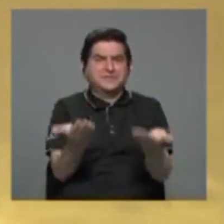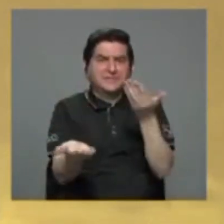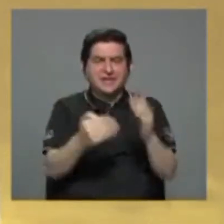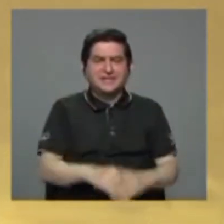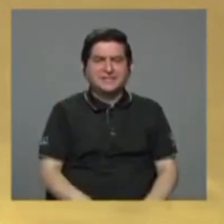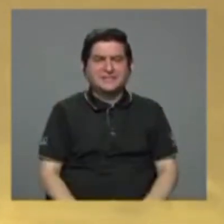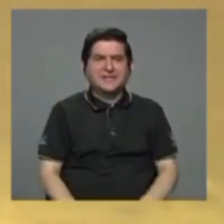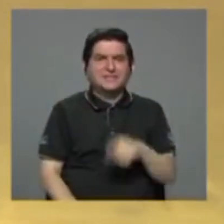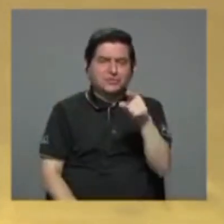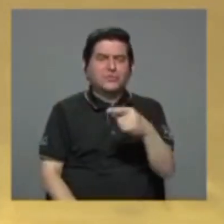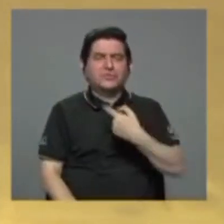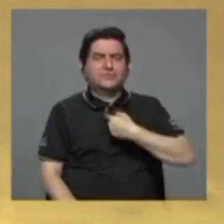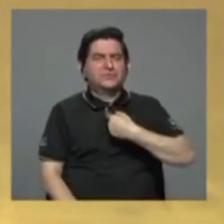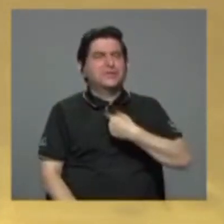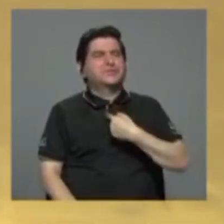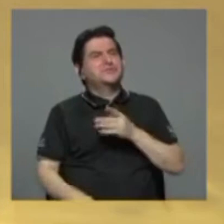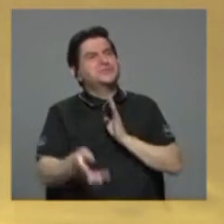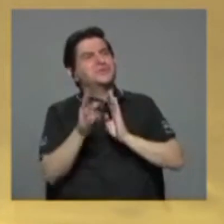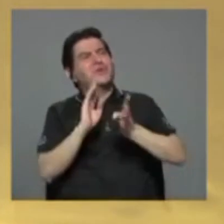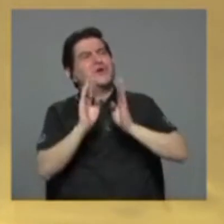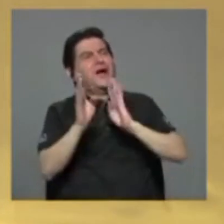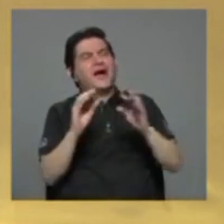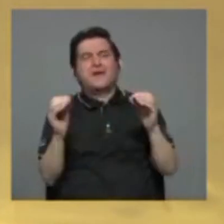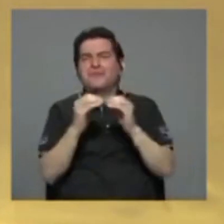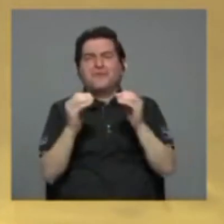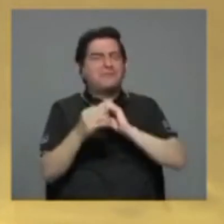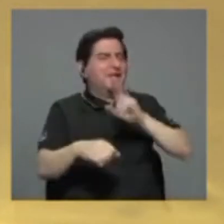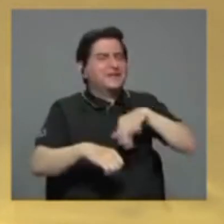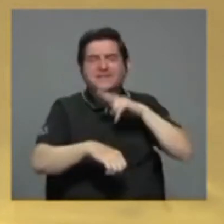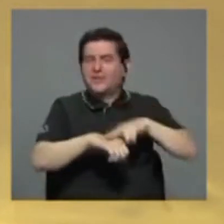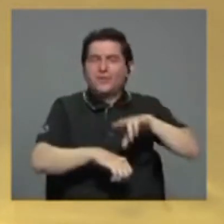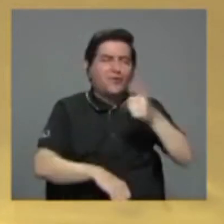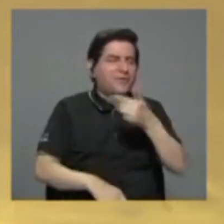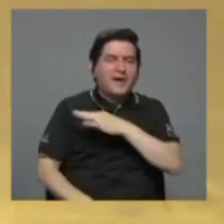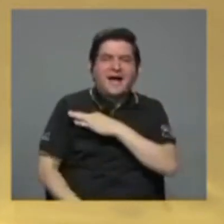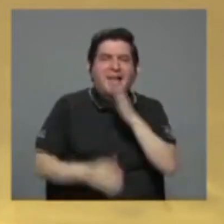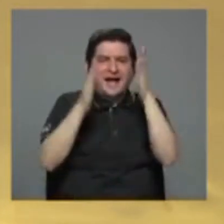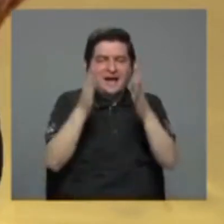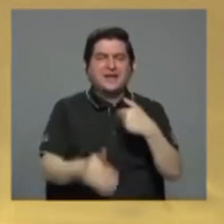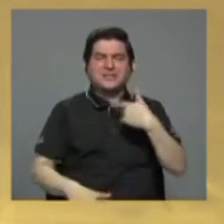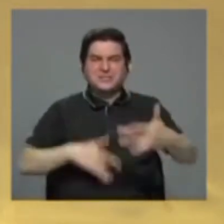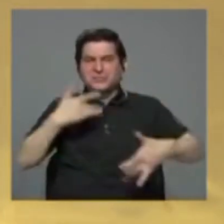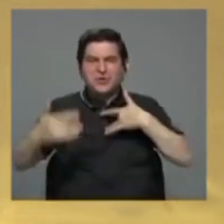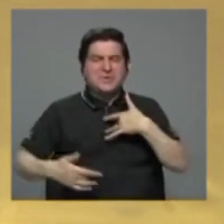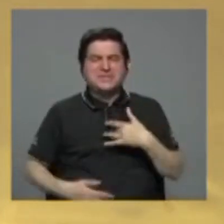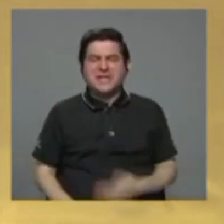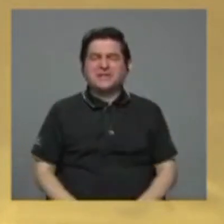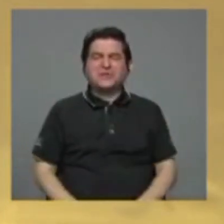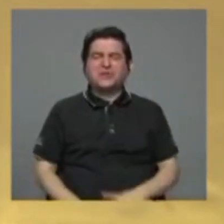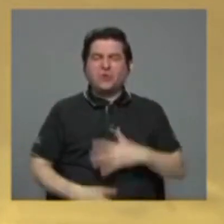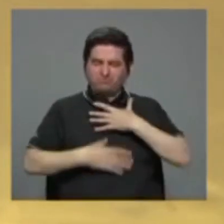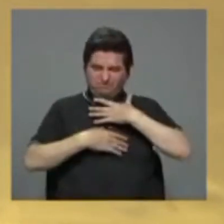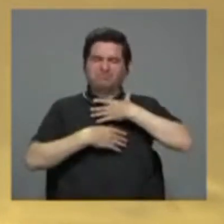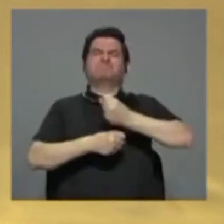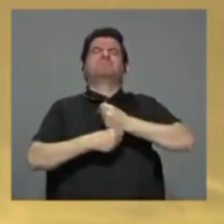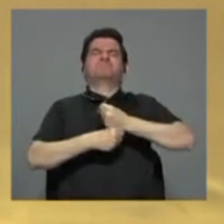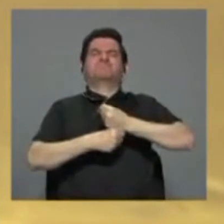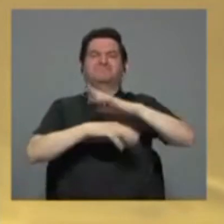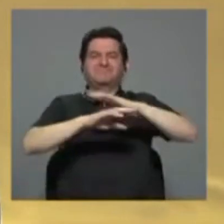con usted tiendo a hablar más de lo que hago con otros invitados porque me siento muy en confianza.